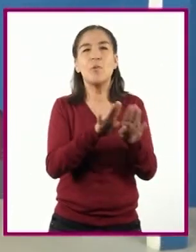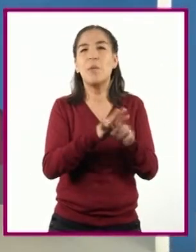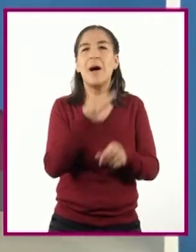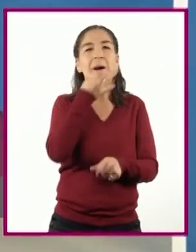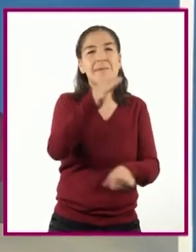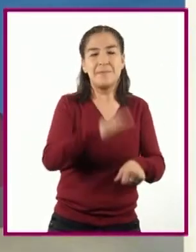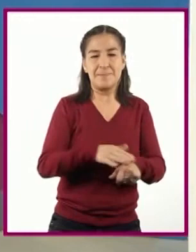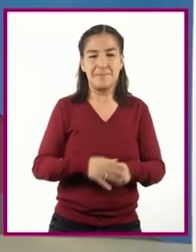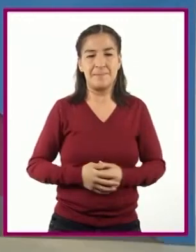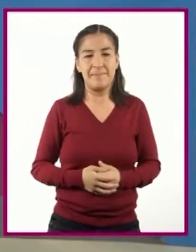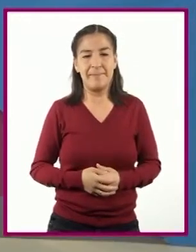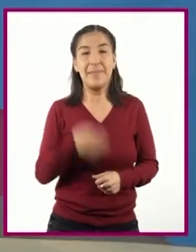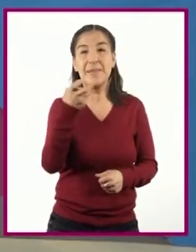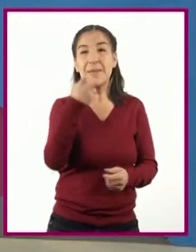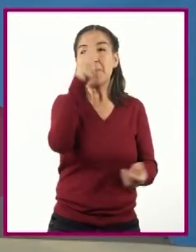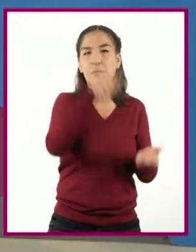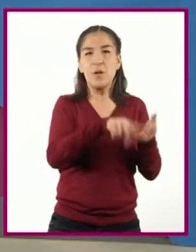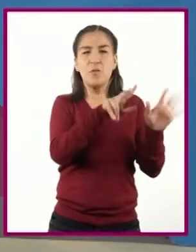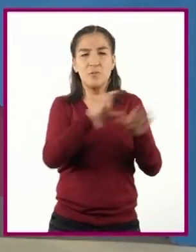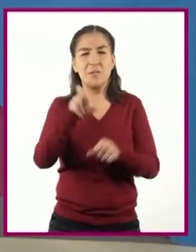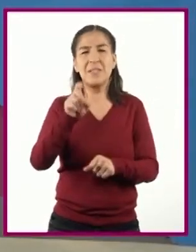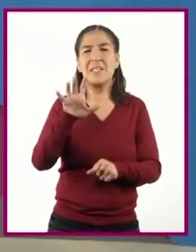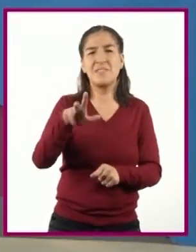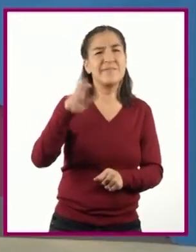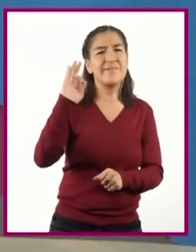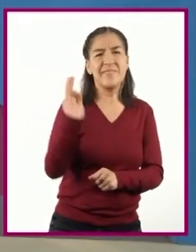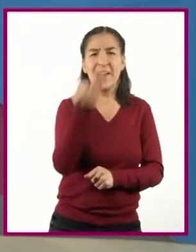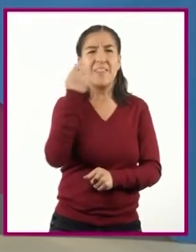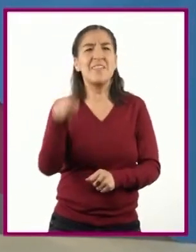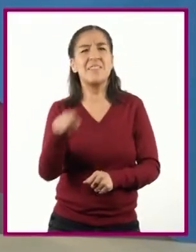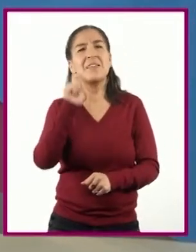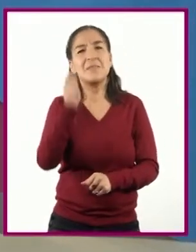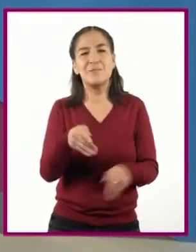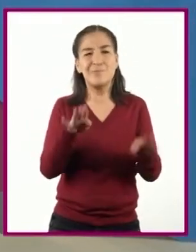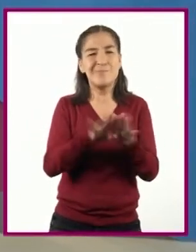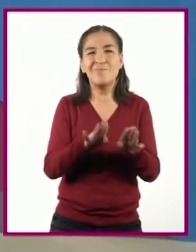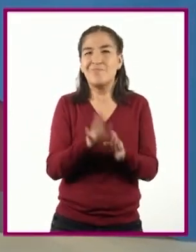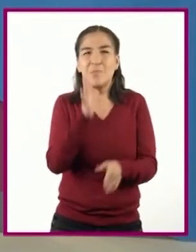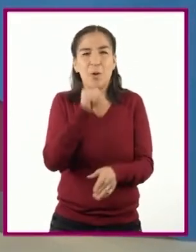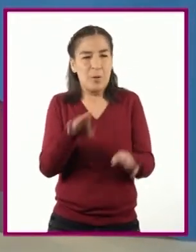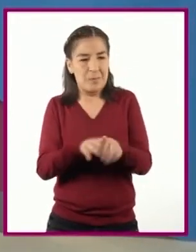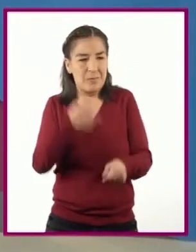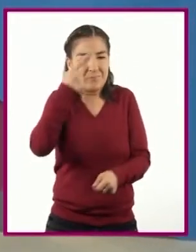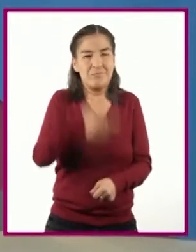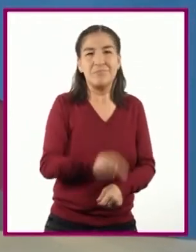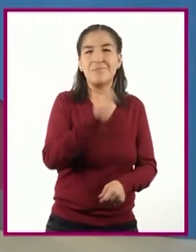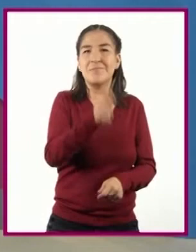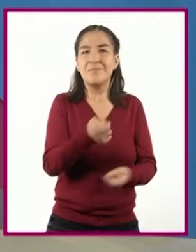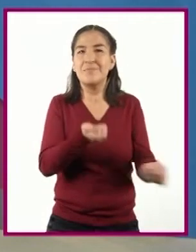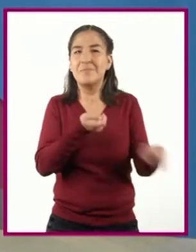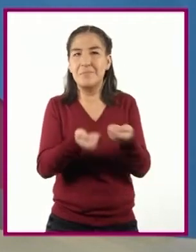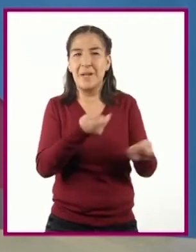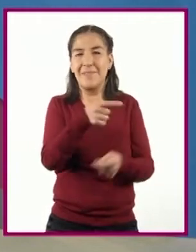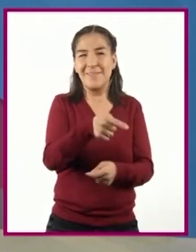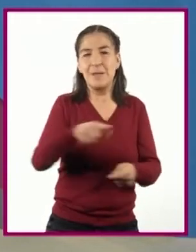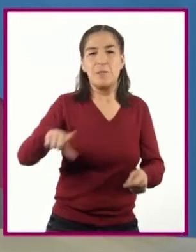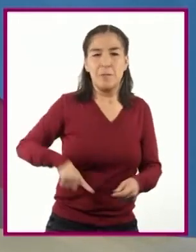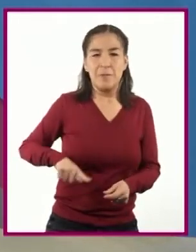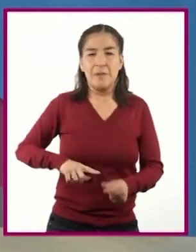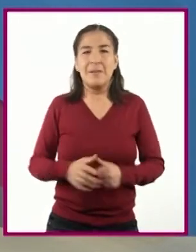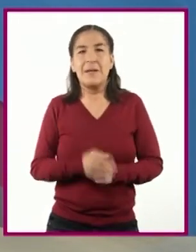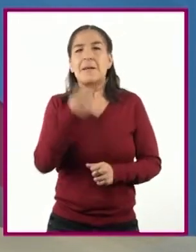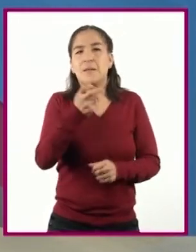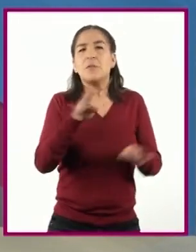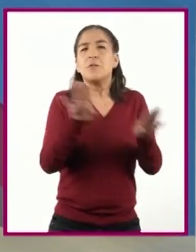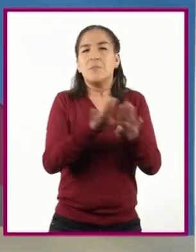Para 1835, el federalismo parecía no ser capaz de imponer su autoridad a los estados. Por ello, el